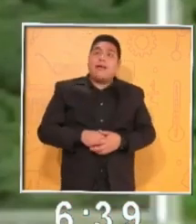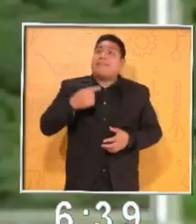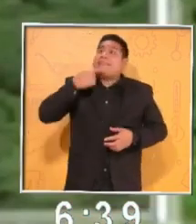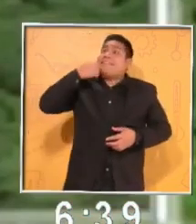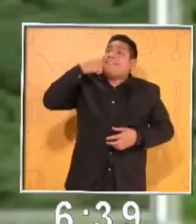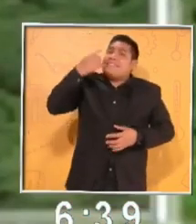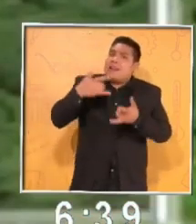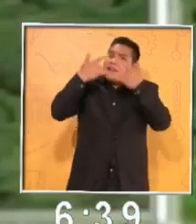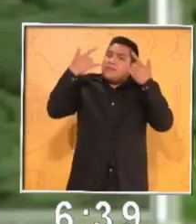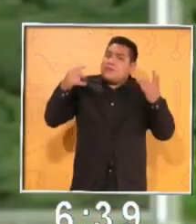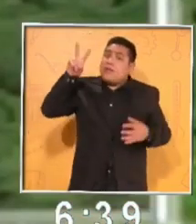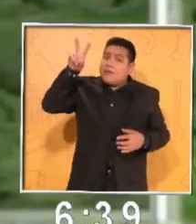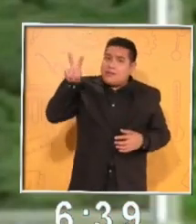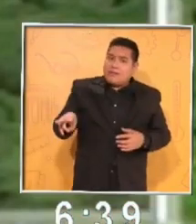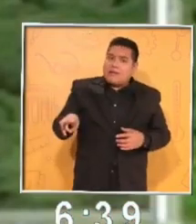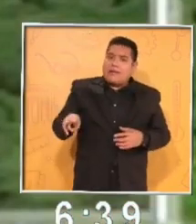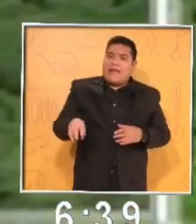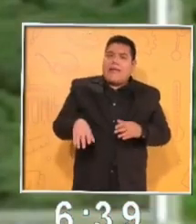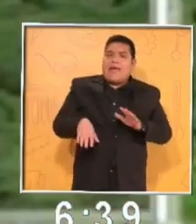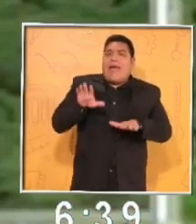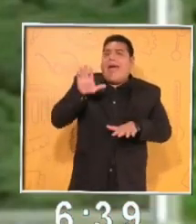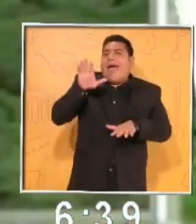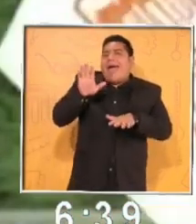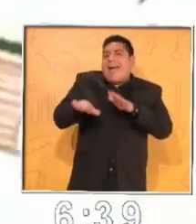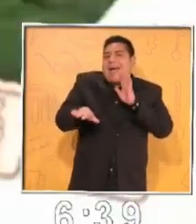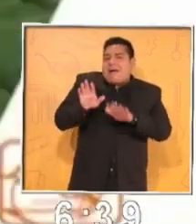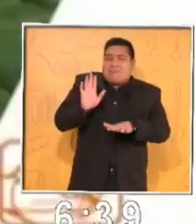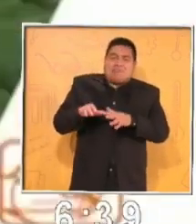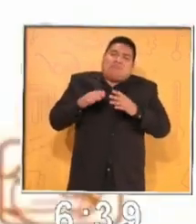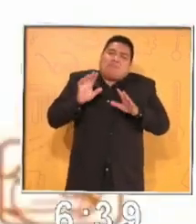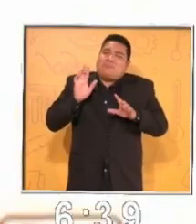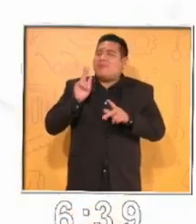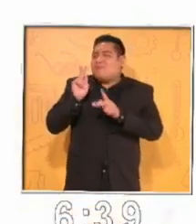y decirle la verdad y de vez en cuando echarle una pequeña mentirita.